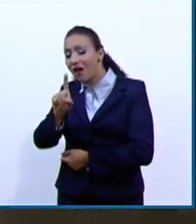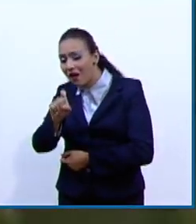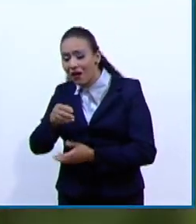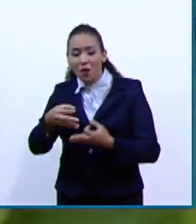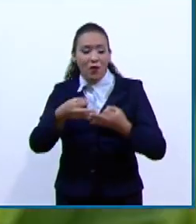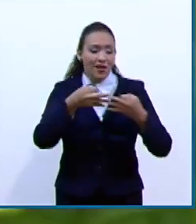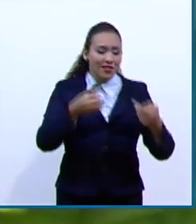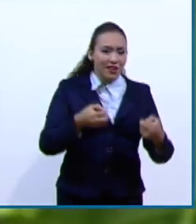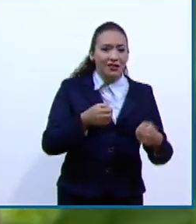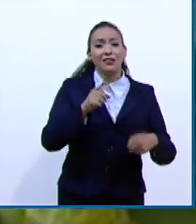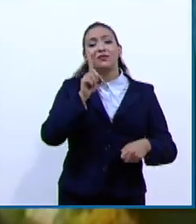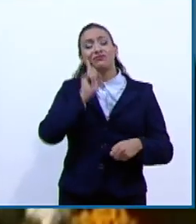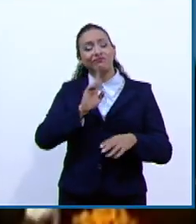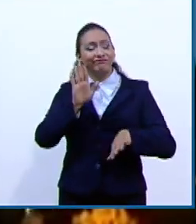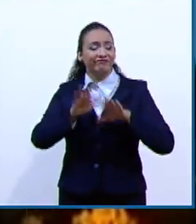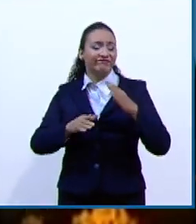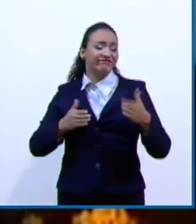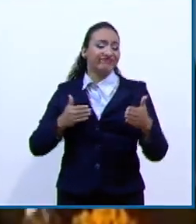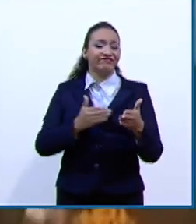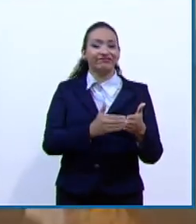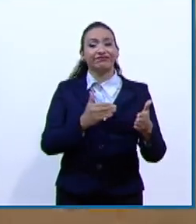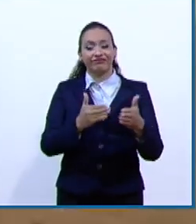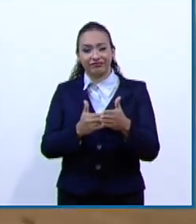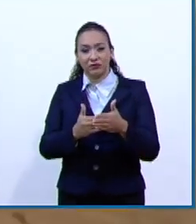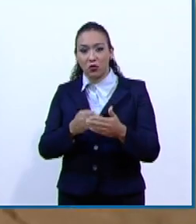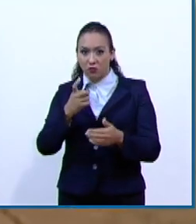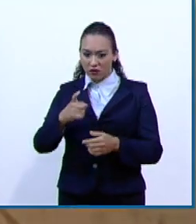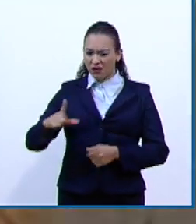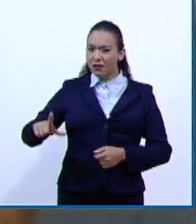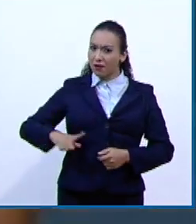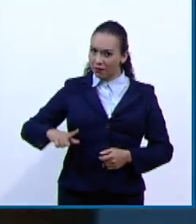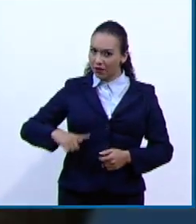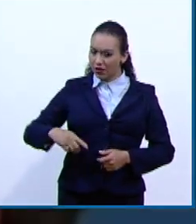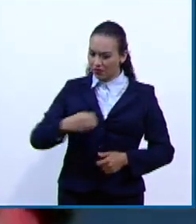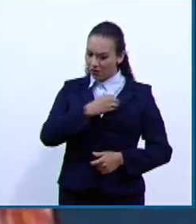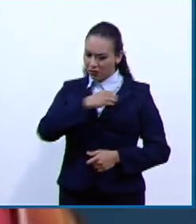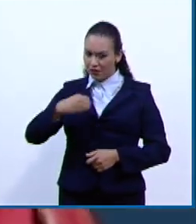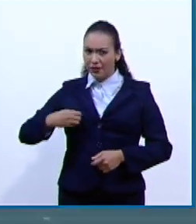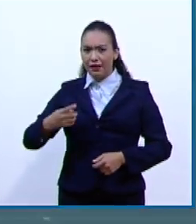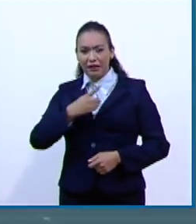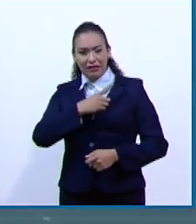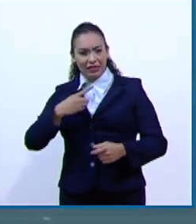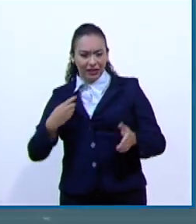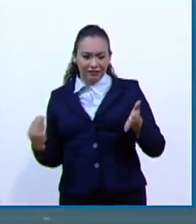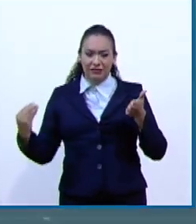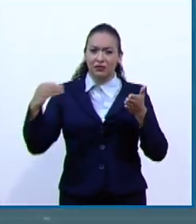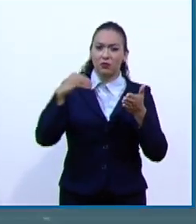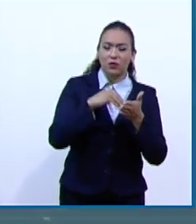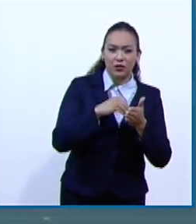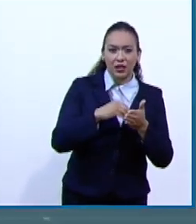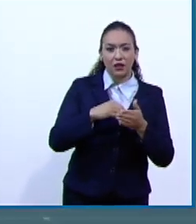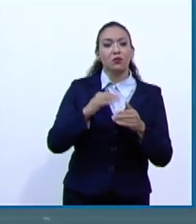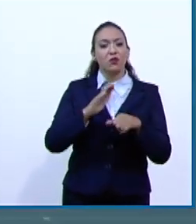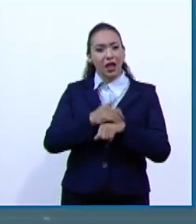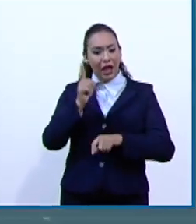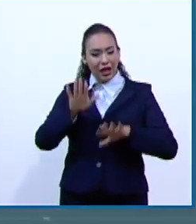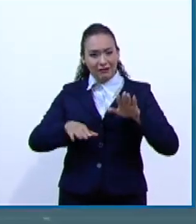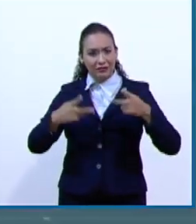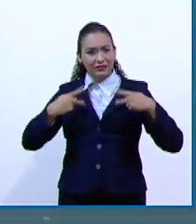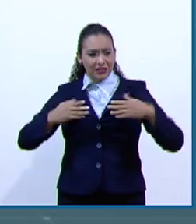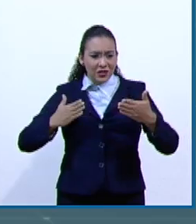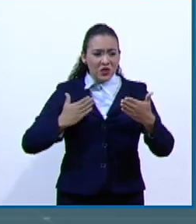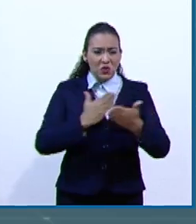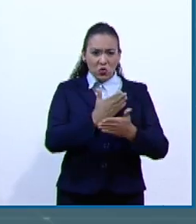su supervivencia. Por ello, es obligación de los estados adoptar medidas para reconocer la violencia medioambiental,